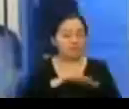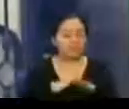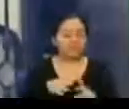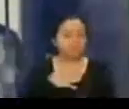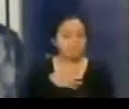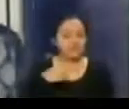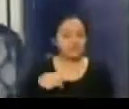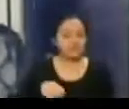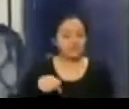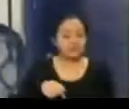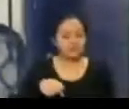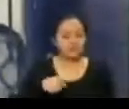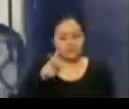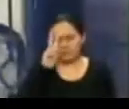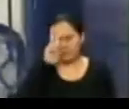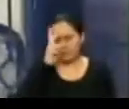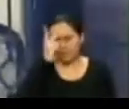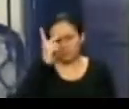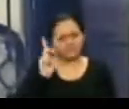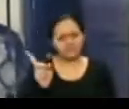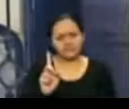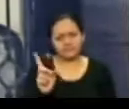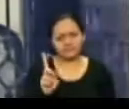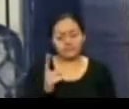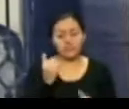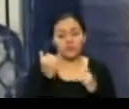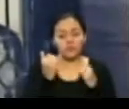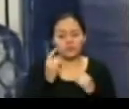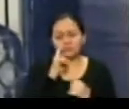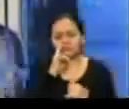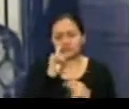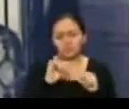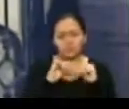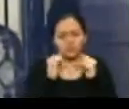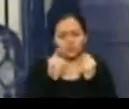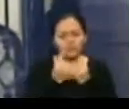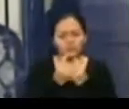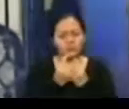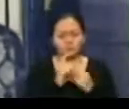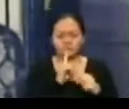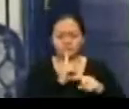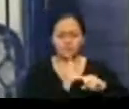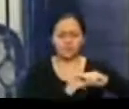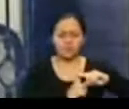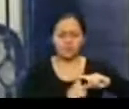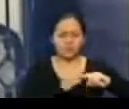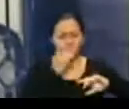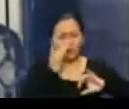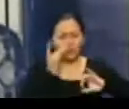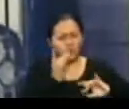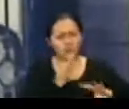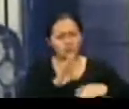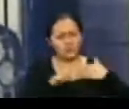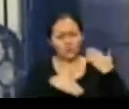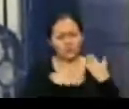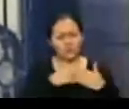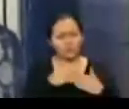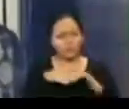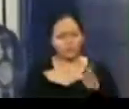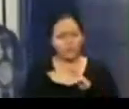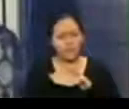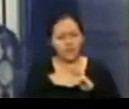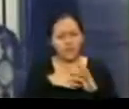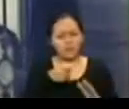se equivoque esa oligarquía de luto, llena de odio, con sus banqueros, con sus